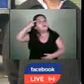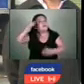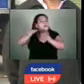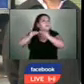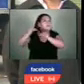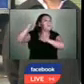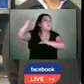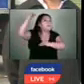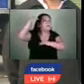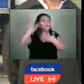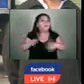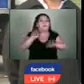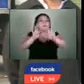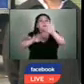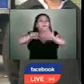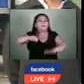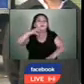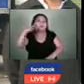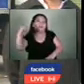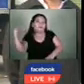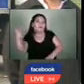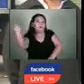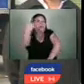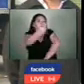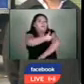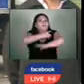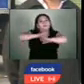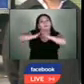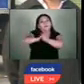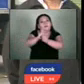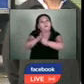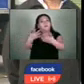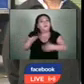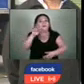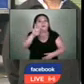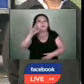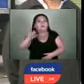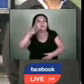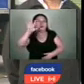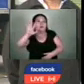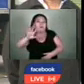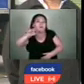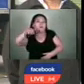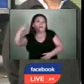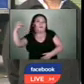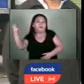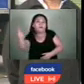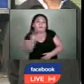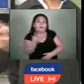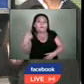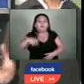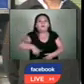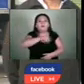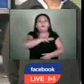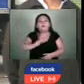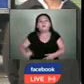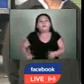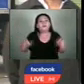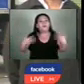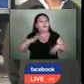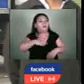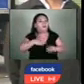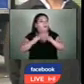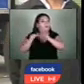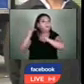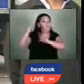la cantidad. Los 9 millones de dosis eran estimados para poder vacunar a 4.5 millones de salvadoreños. Entonces, definitivamente, este incremento de grupo